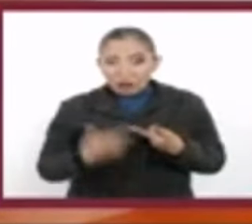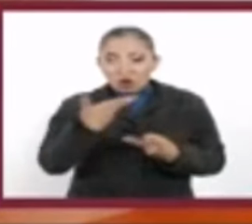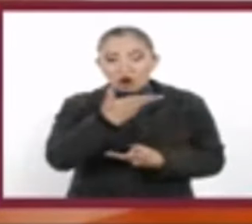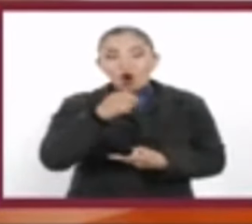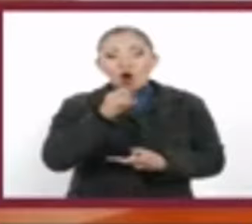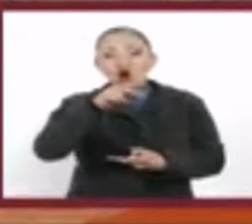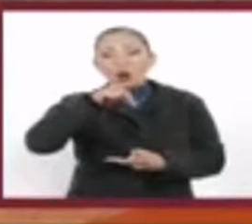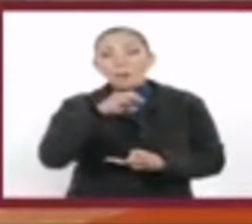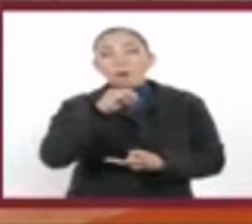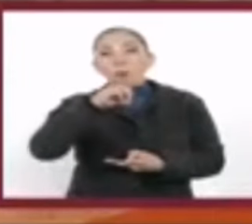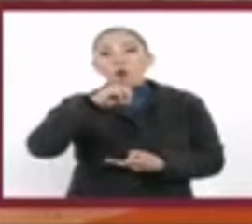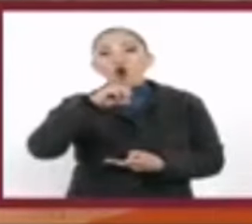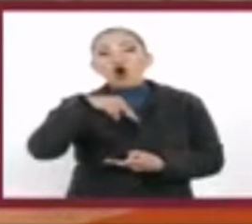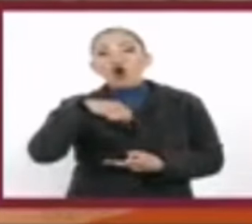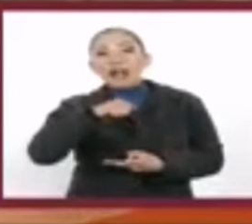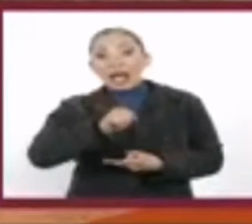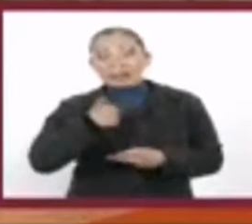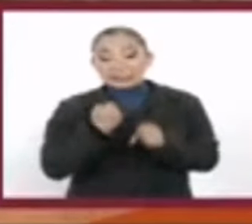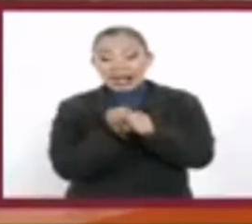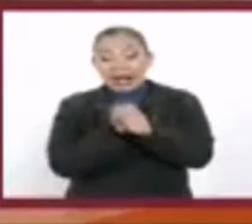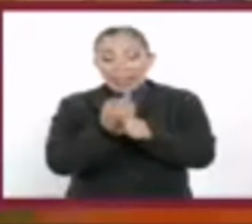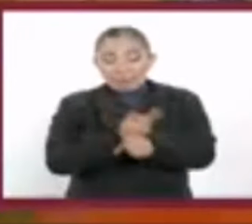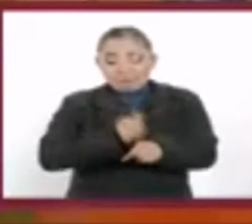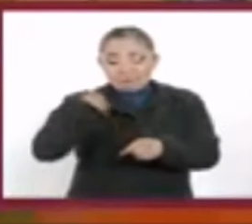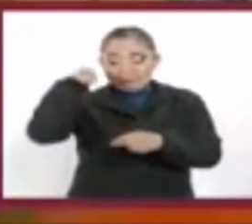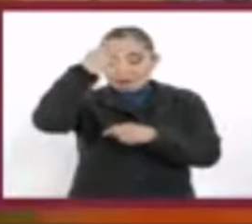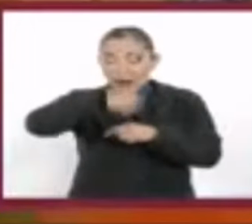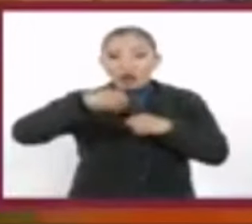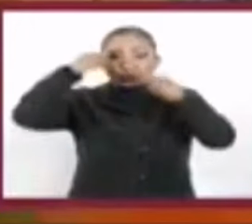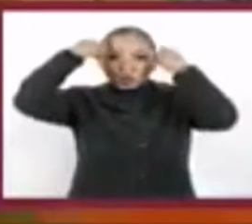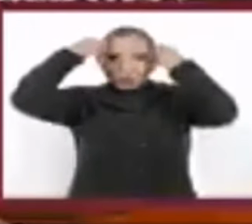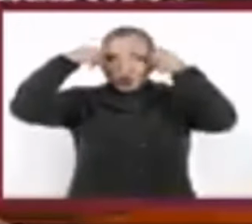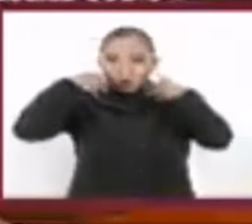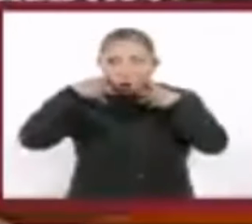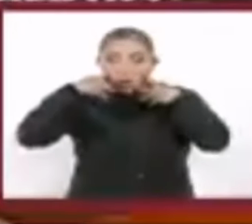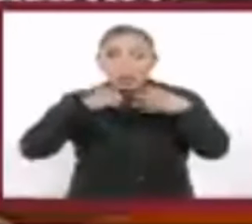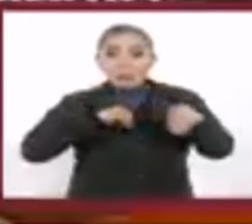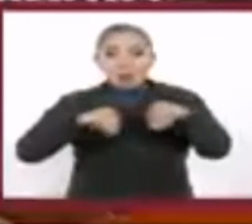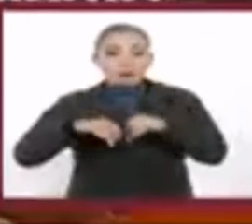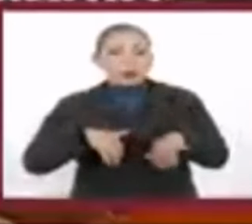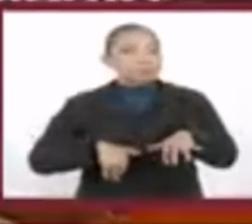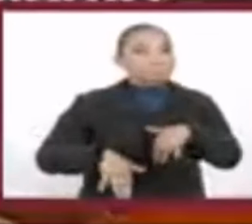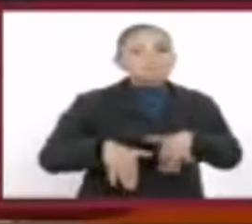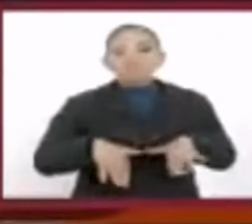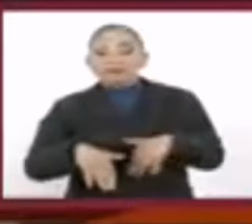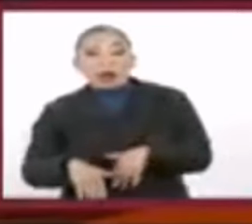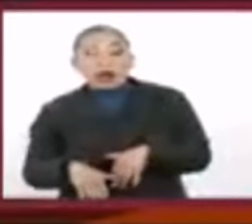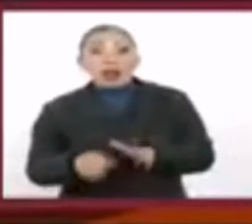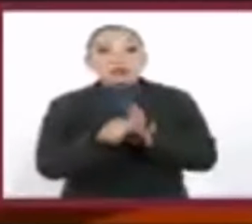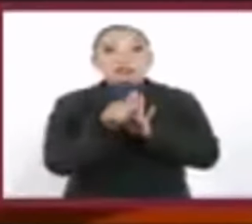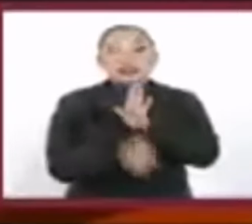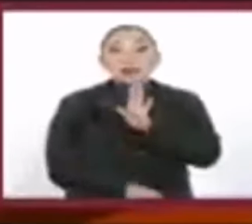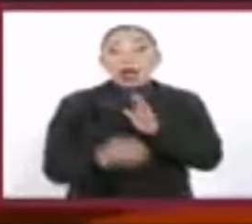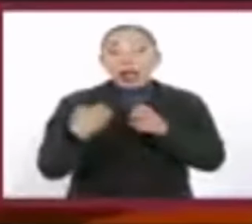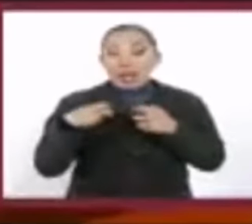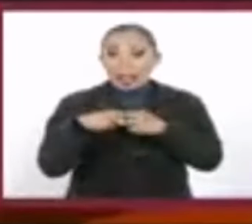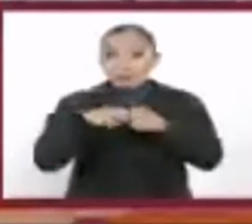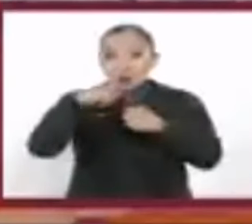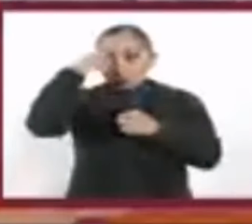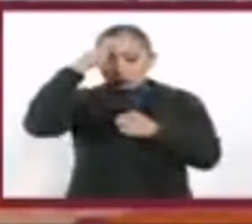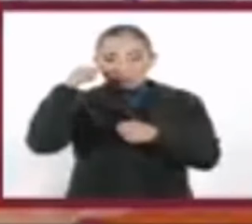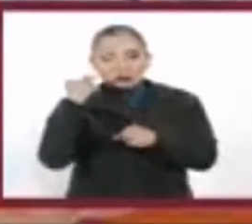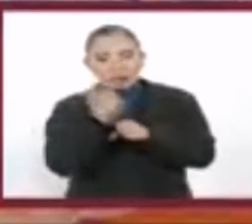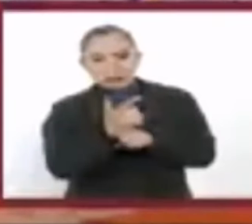de hormonas, la circulación de la sangre, la sudoración y el movimiento. El sistema nervioso